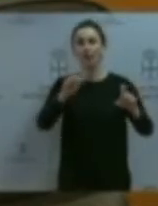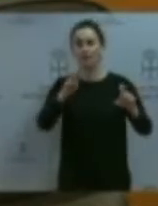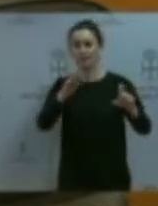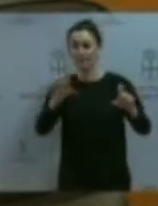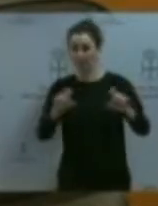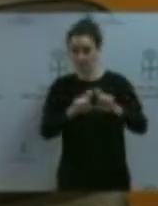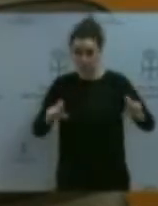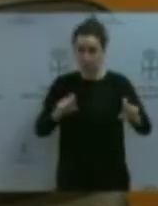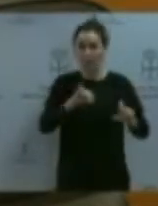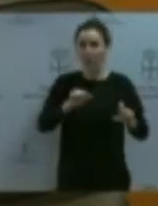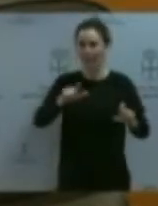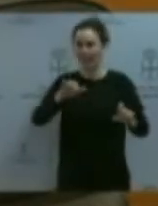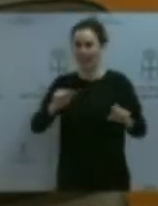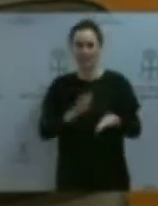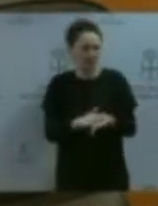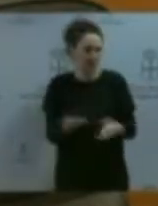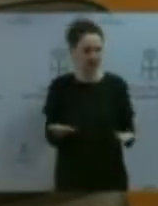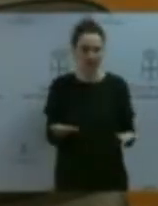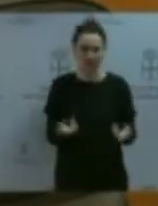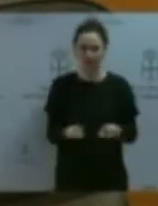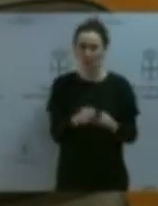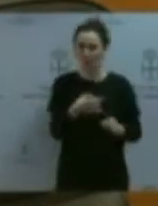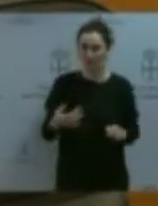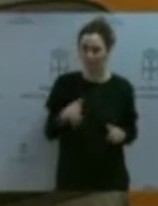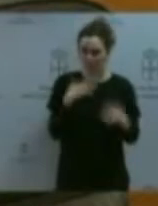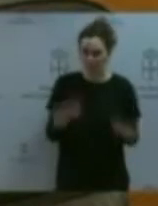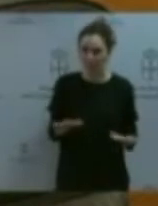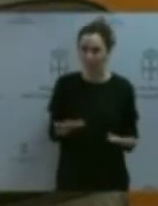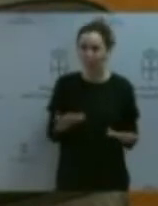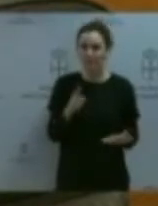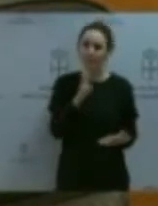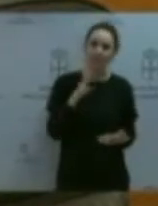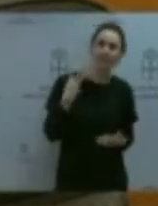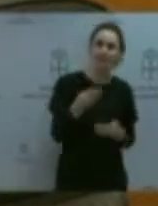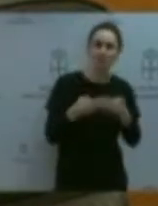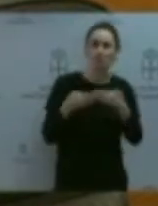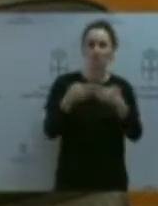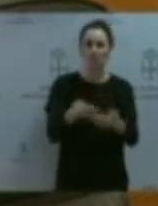euros a Sogepsa y la Zalia durante 3 años. Por ejemplo, hemos pagado